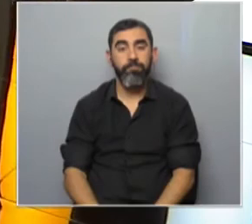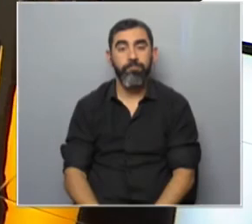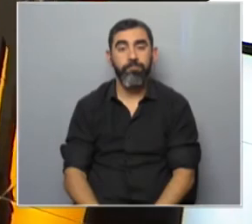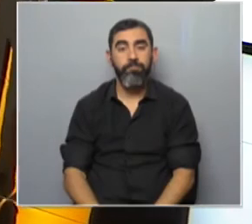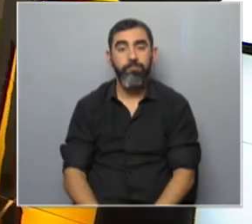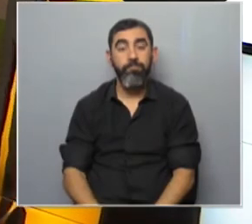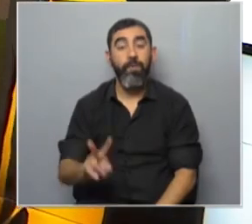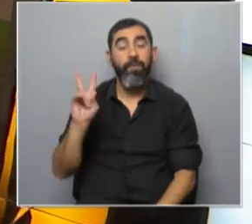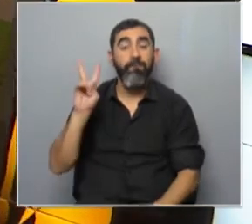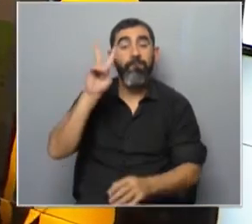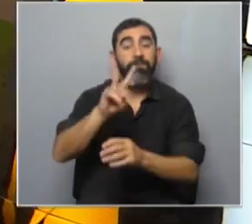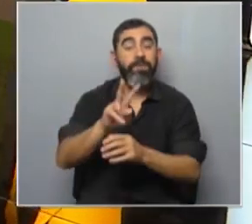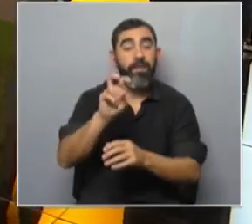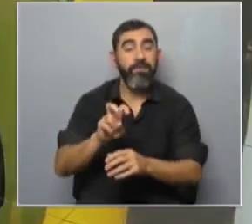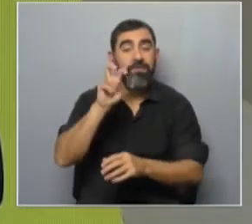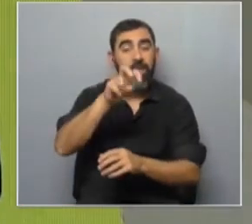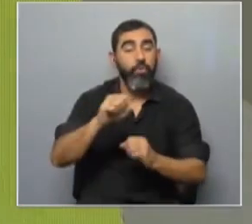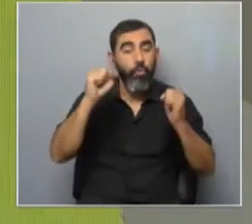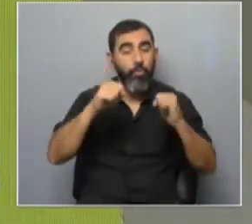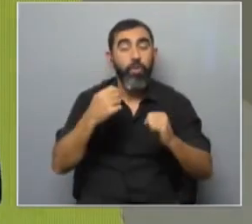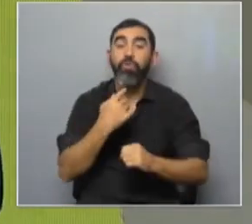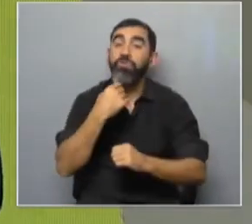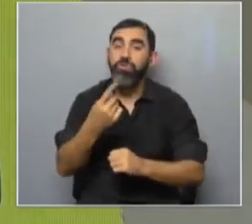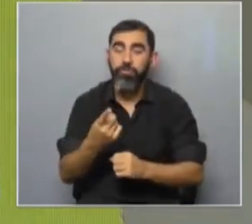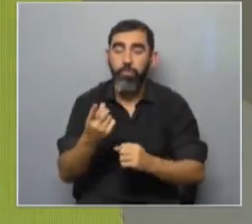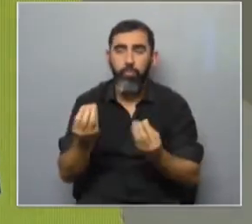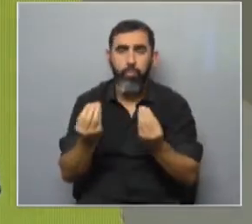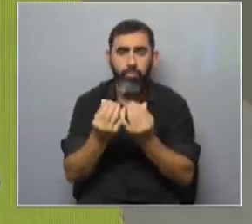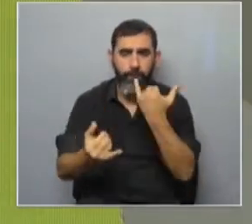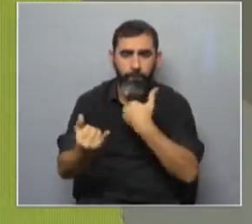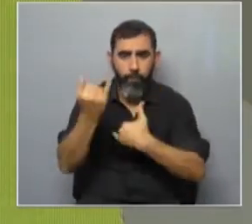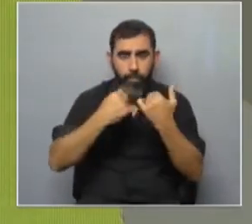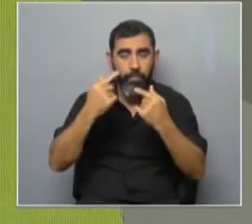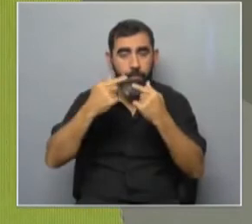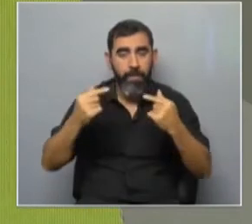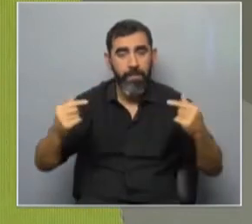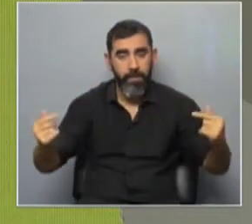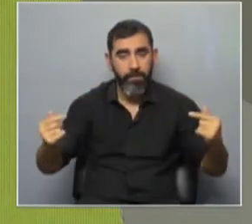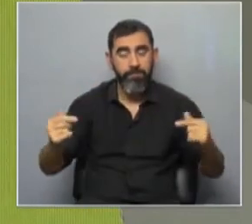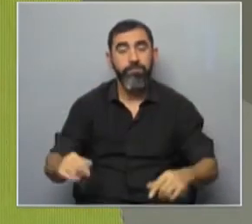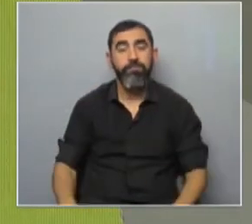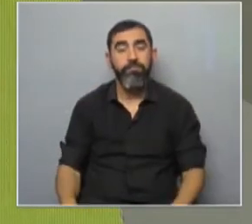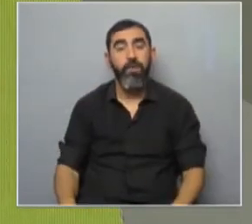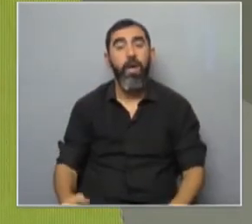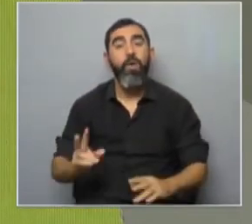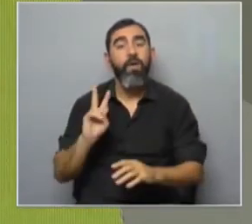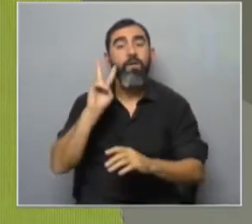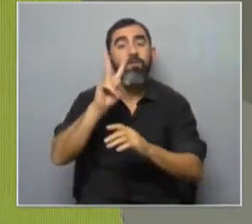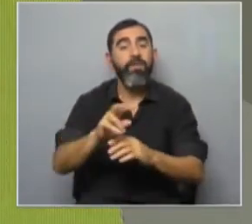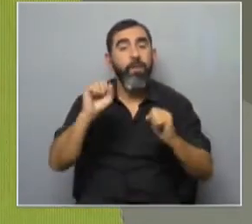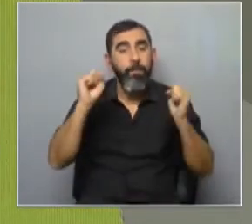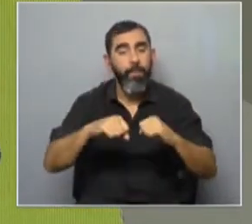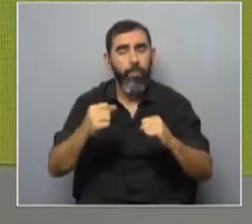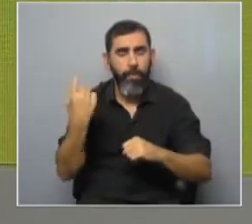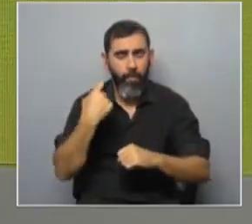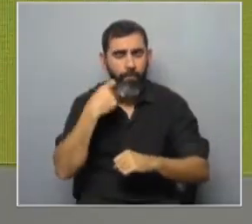Esa visita a Salto y Paysandú rindió muchísimo en cuanto a informaciones, a material. Vamos a ir ahora a Paysandú, pero Alexandra todavía queda más